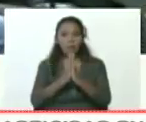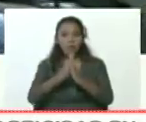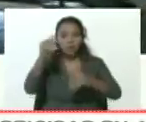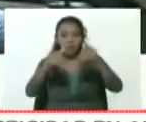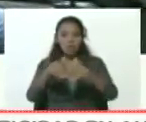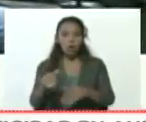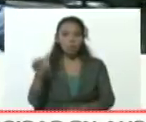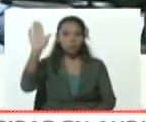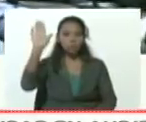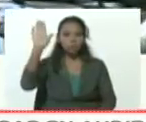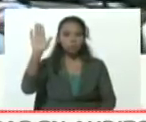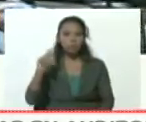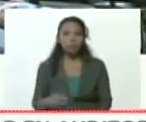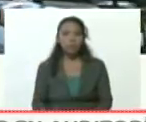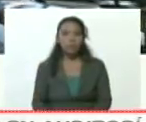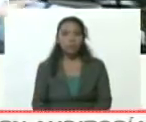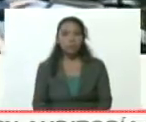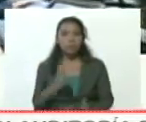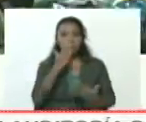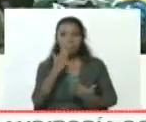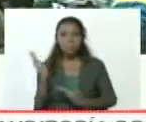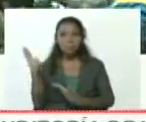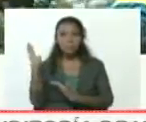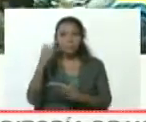presentada, aprobado.